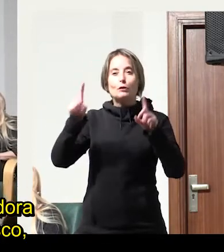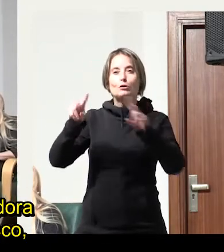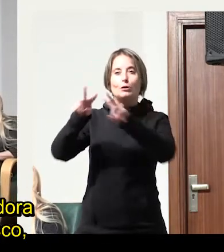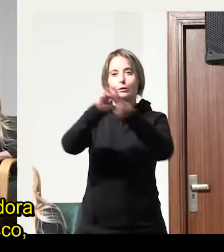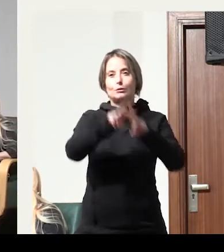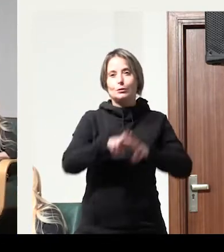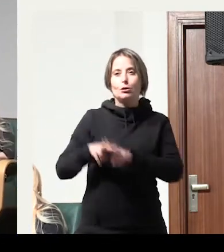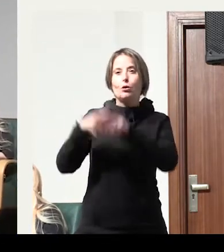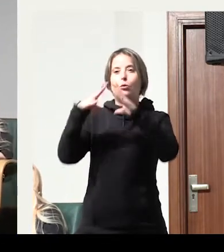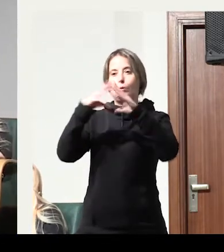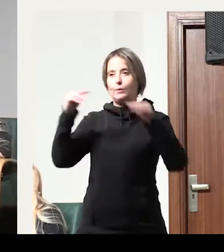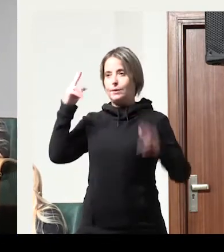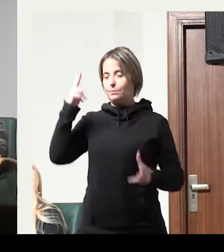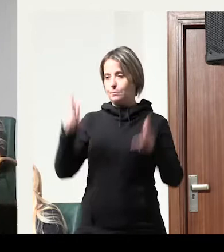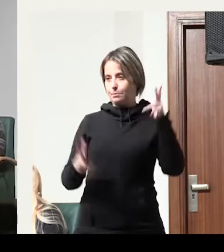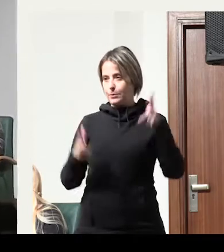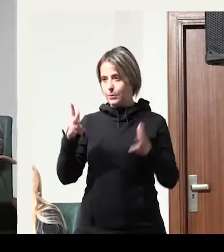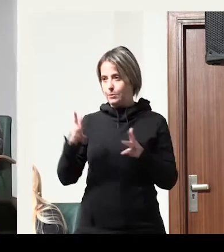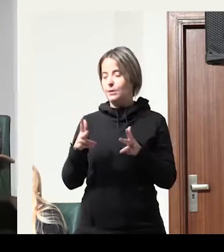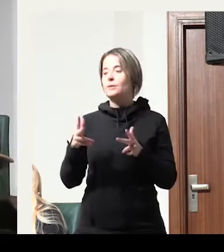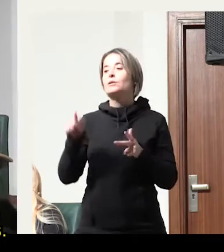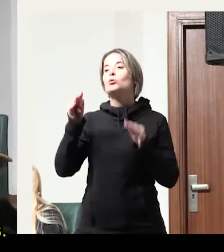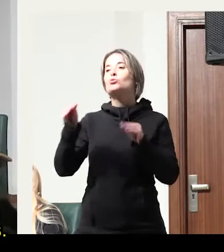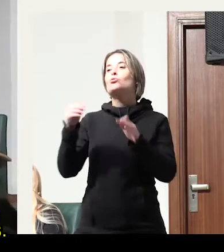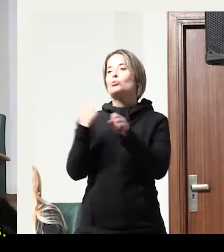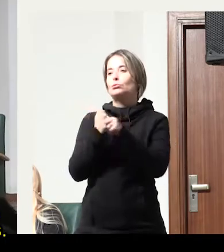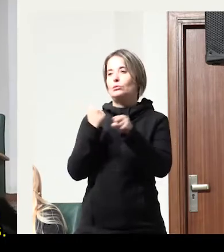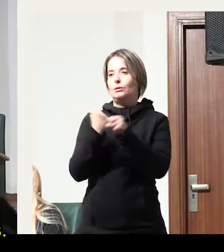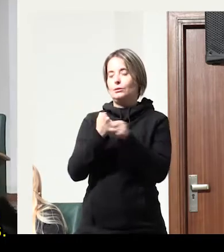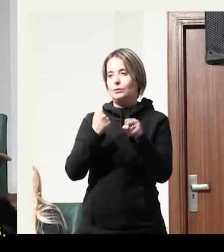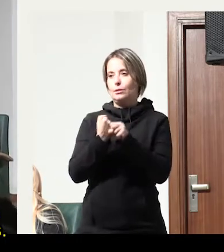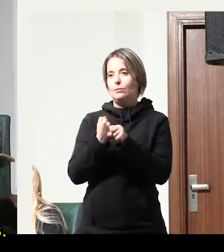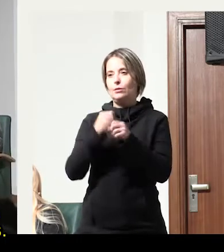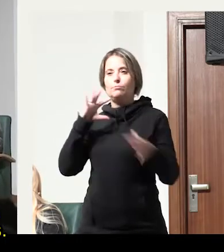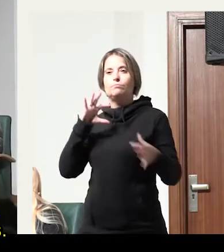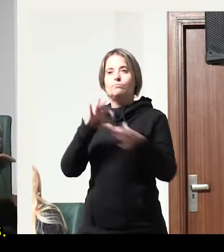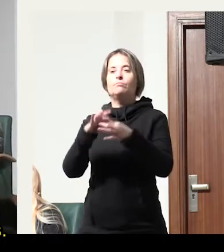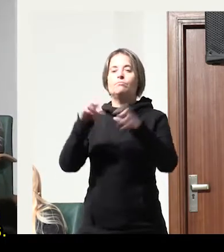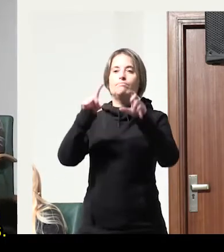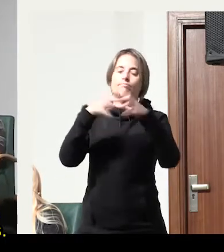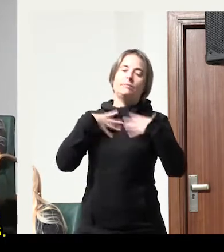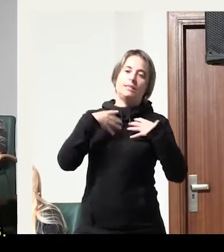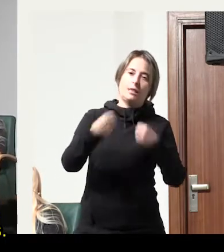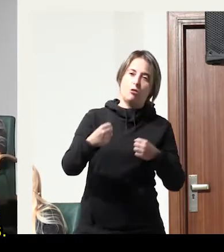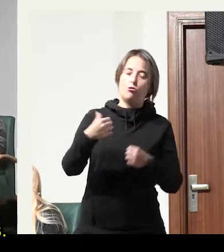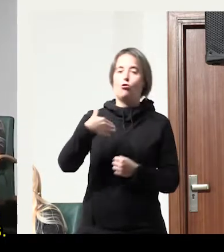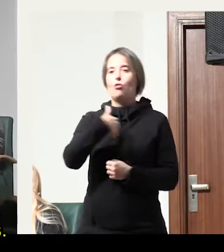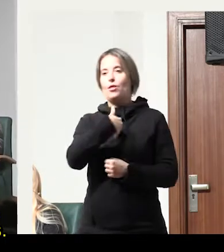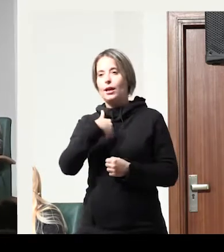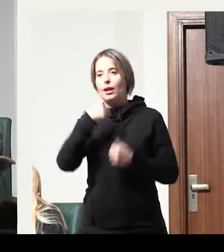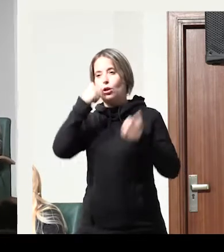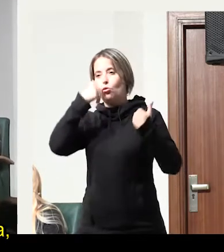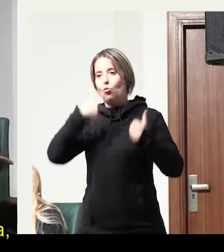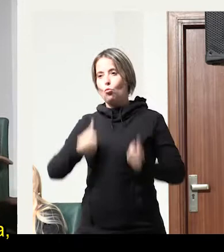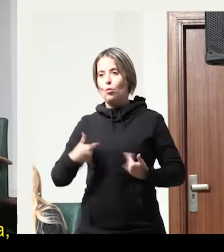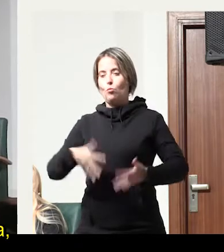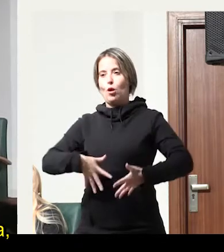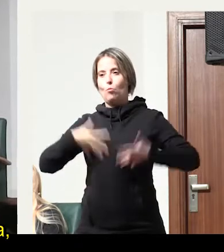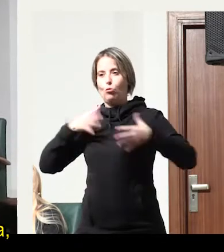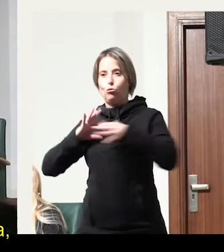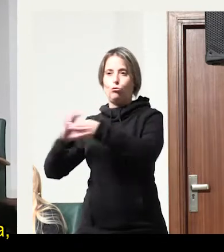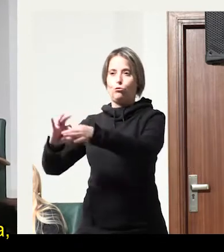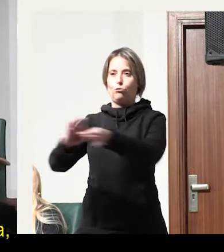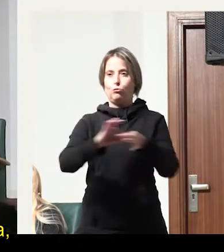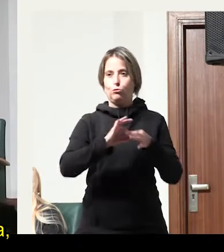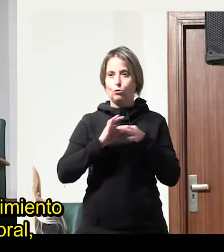País Vasco y sitúa el eje de su trabajo en los vínculos entre salud, género, cuerpo y emociones. Desde su